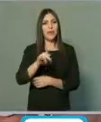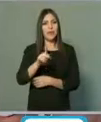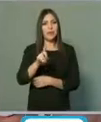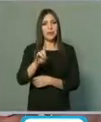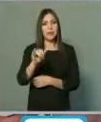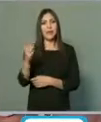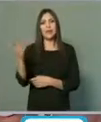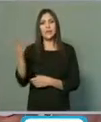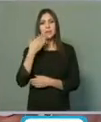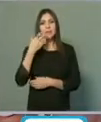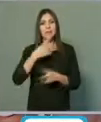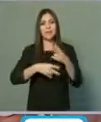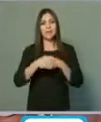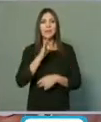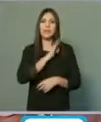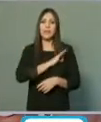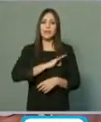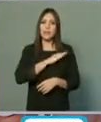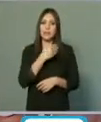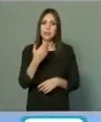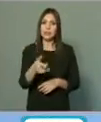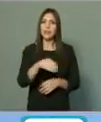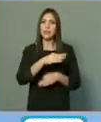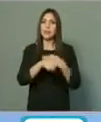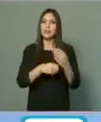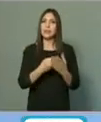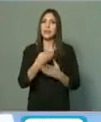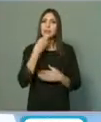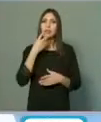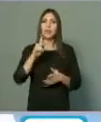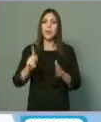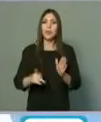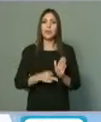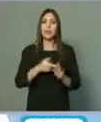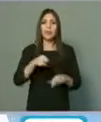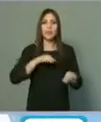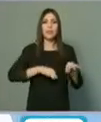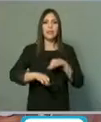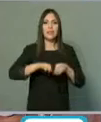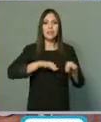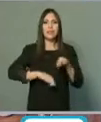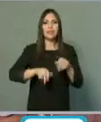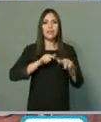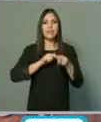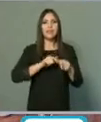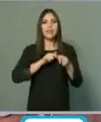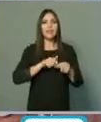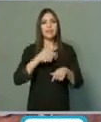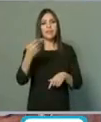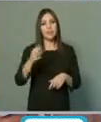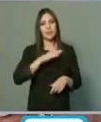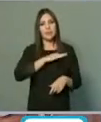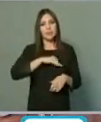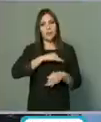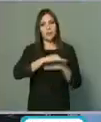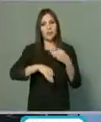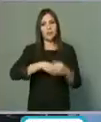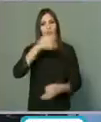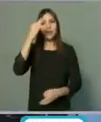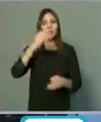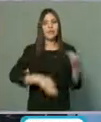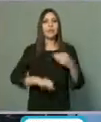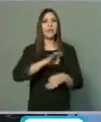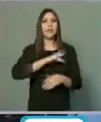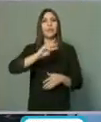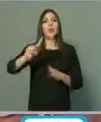Iván. Muchas gracias. Y muchas felicidades porque Wikipedia ya está funcionando de nuevo. Seguimos ahí, como siempre, 24/7. Felicidades a ti y a nosotros que por fin nos podemos meter